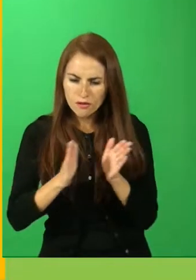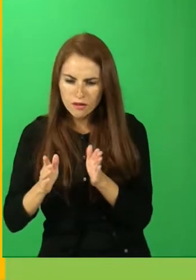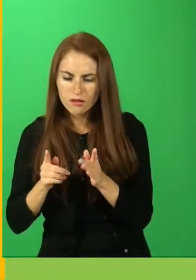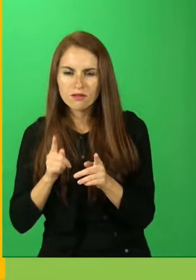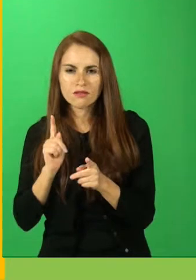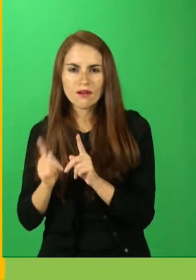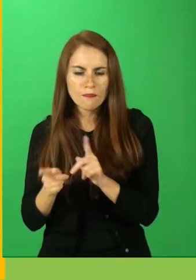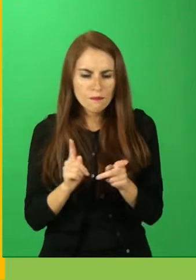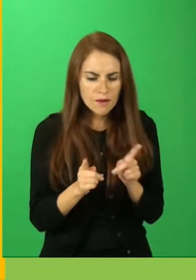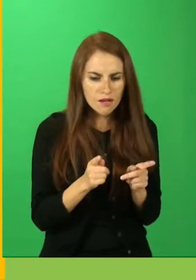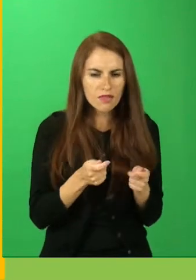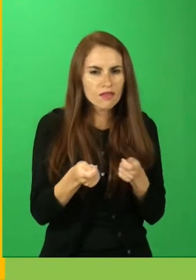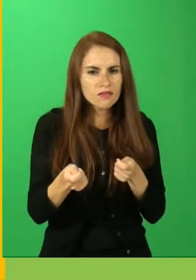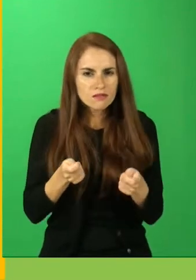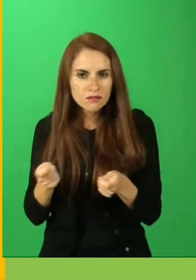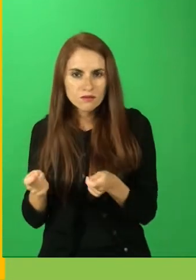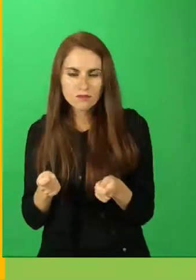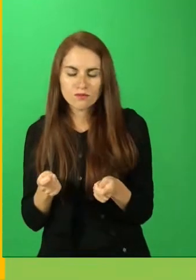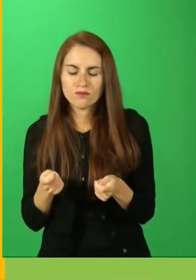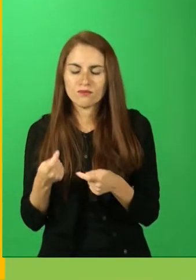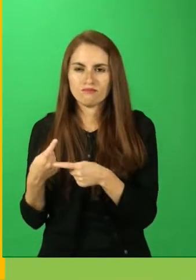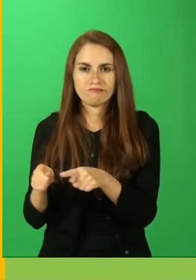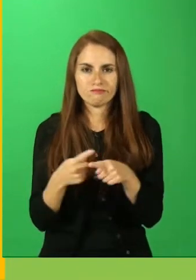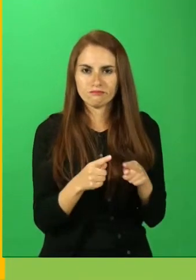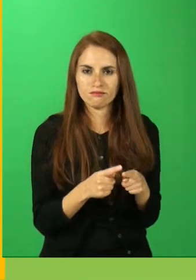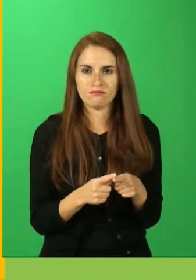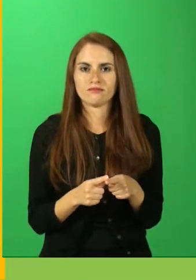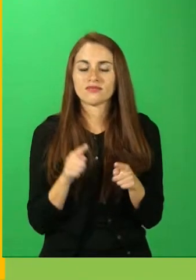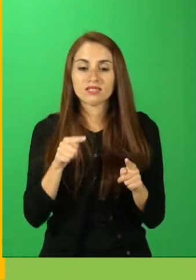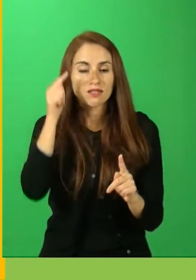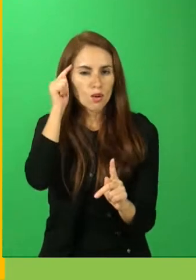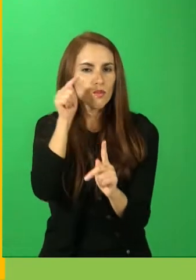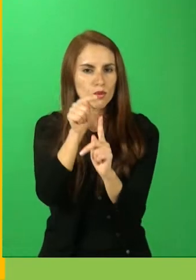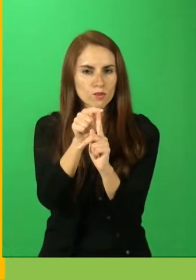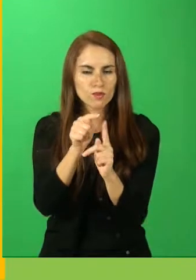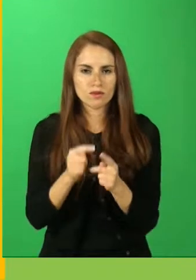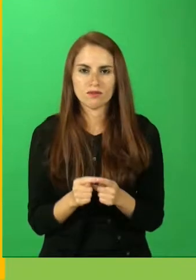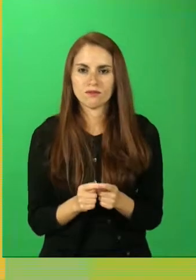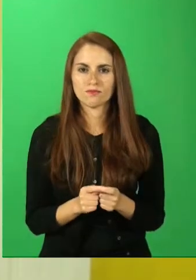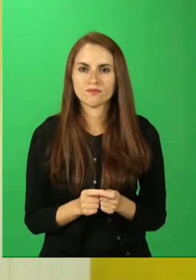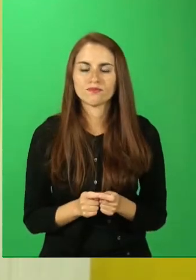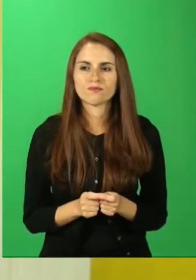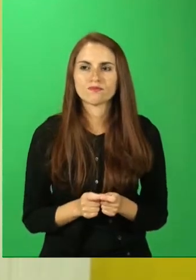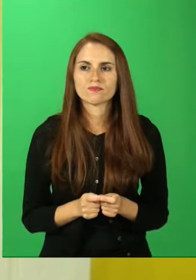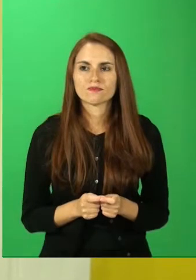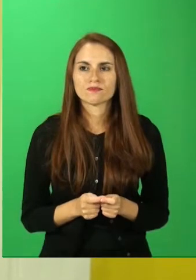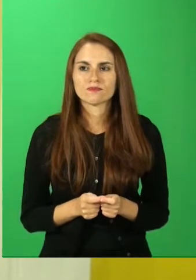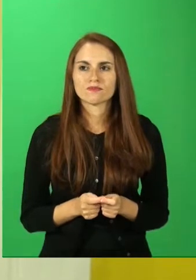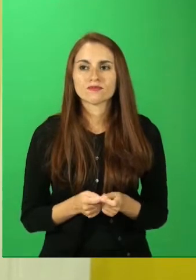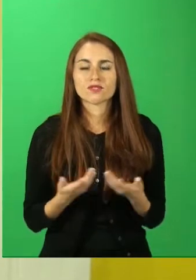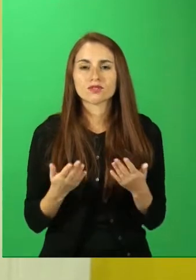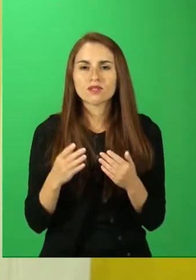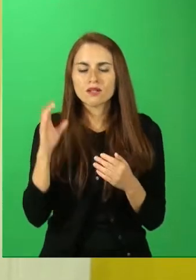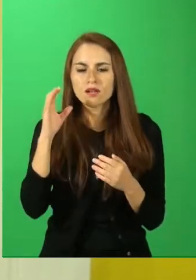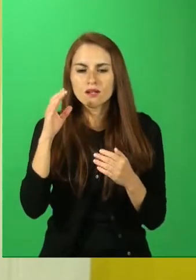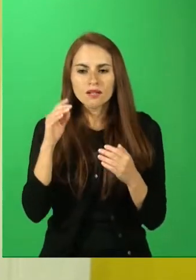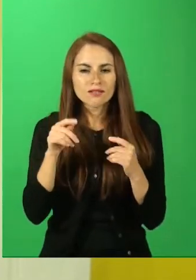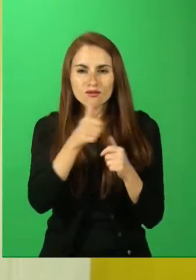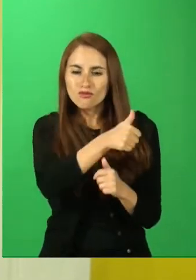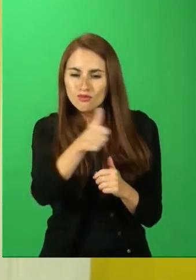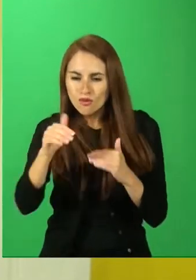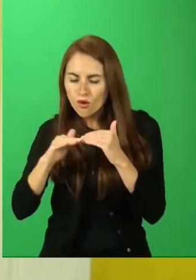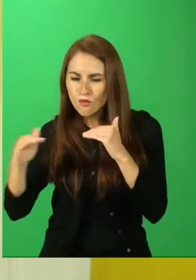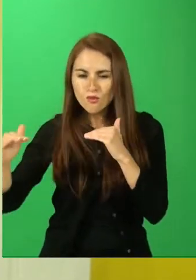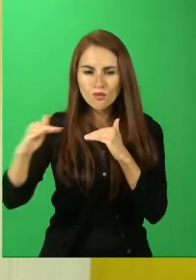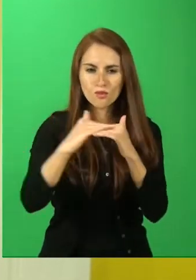distribuye, ordena, porque ese es el propósito. Busquemos la igualdad. Y como buscamos la igualdad, tenemos